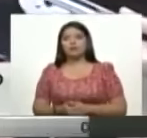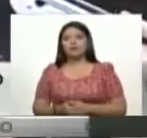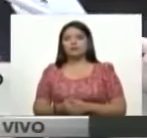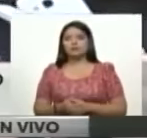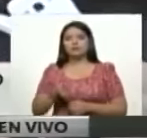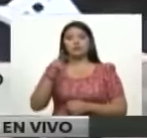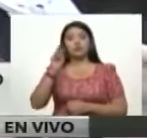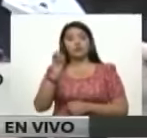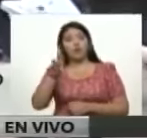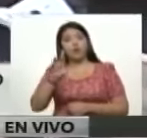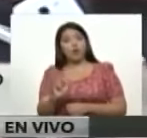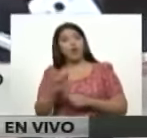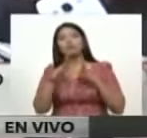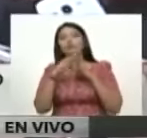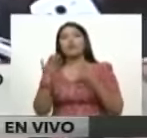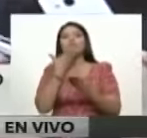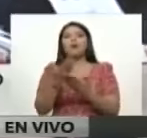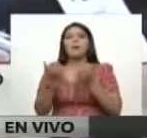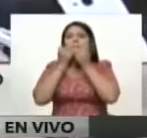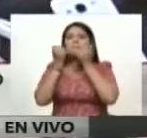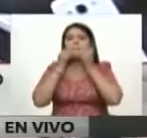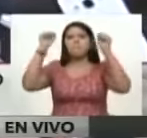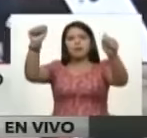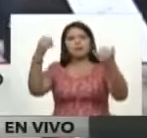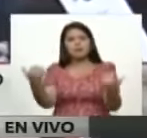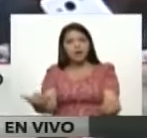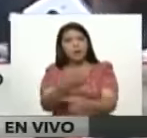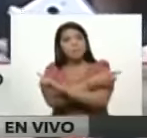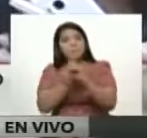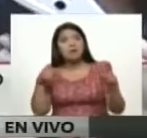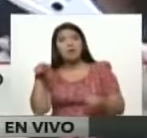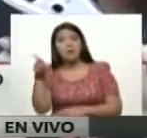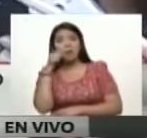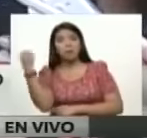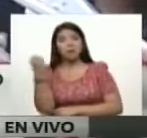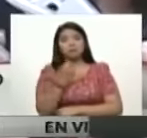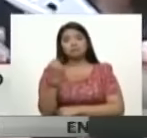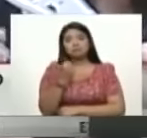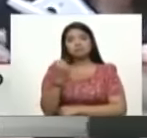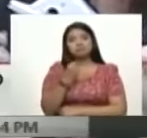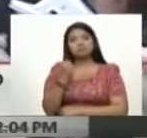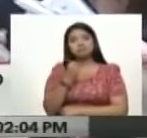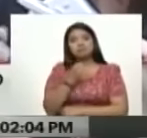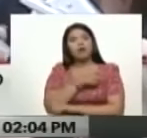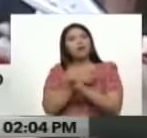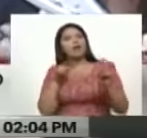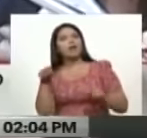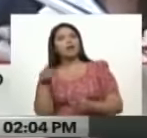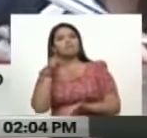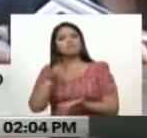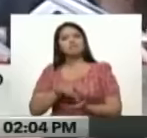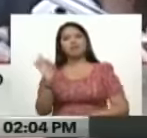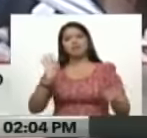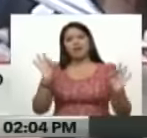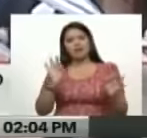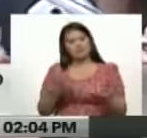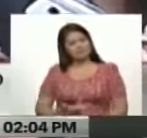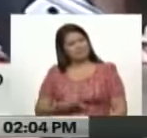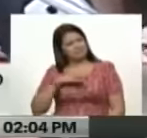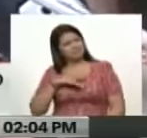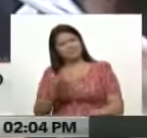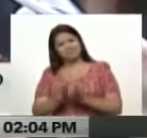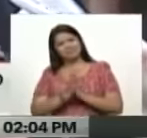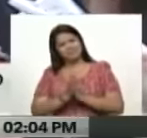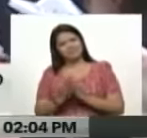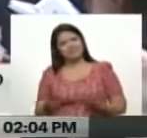Nora Delgado, fueron todos a reclamar que se cumpliera el reglamento, pero él hizo caso omiso. Dijo que no, que le iba a dar derecho a palabra en una sesión.